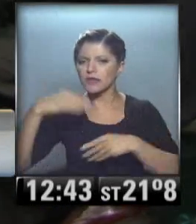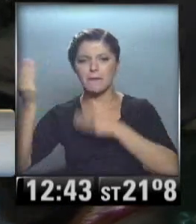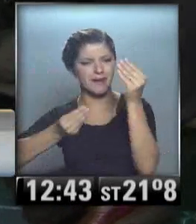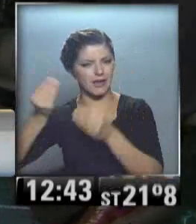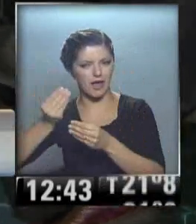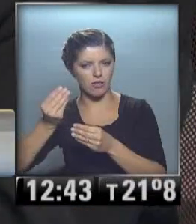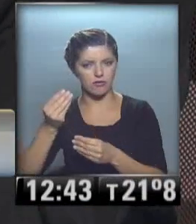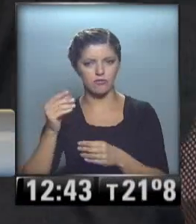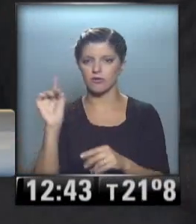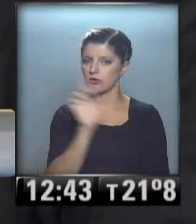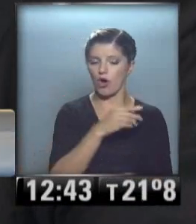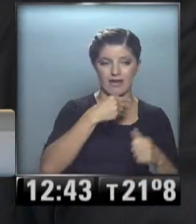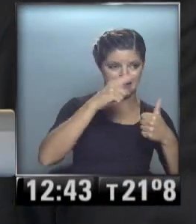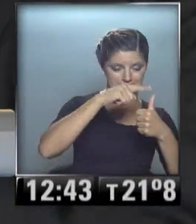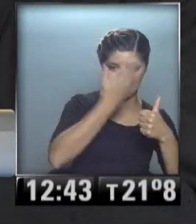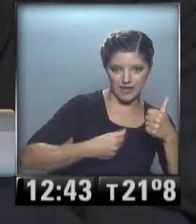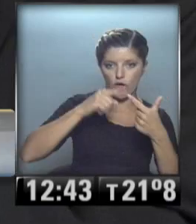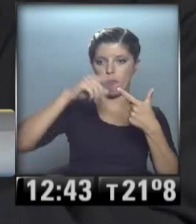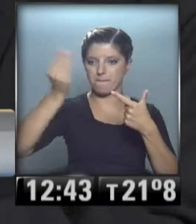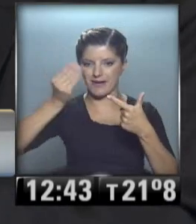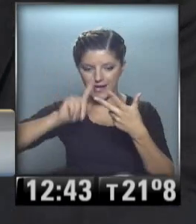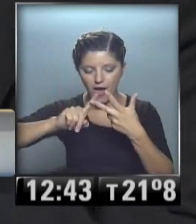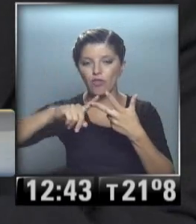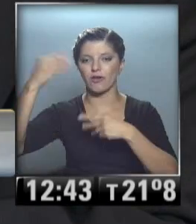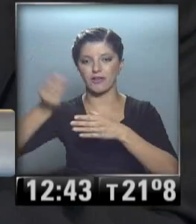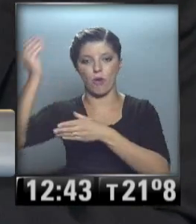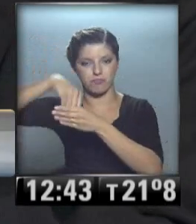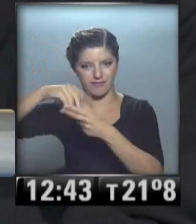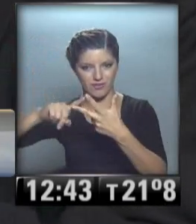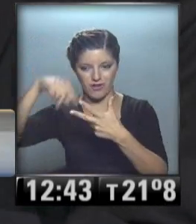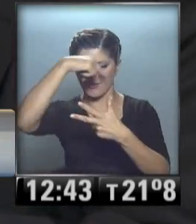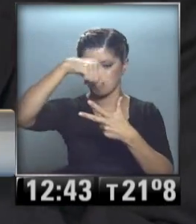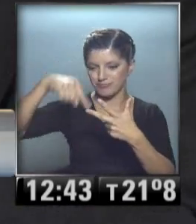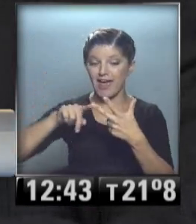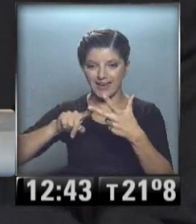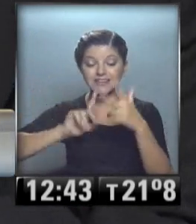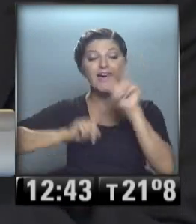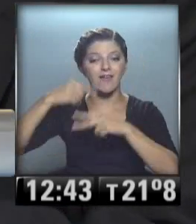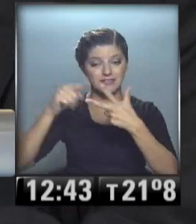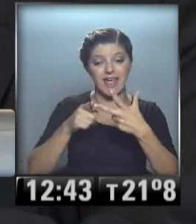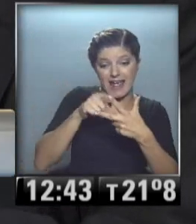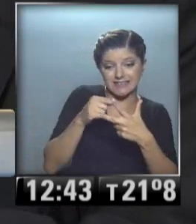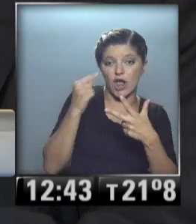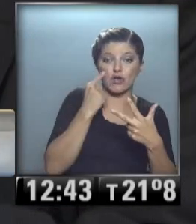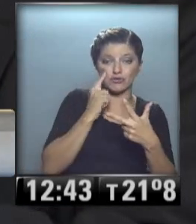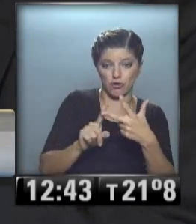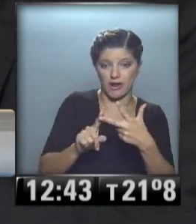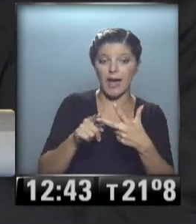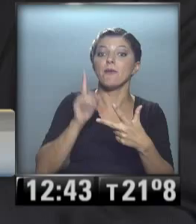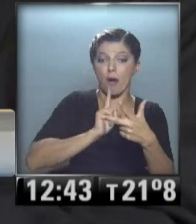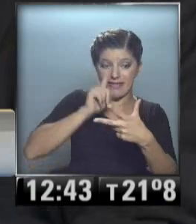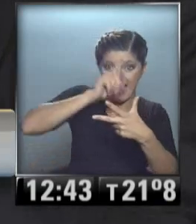discutiendo. Son Estado, mercado y corporaciones que son dominantes, a veces del mercado, pero también a veces del Estado.